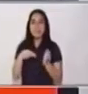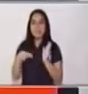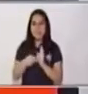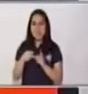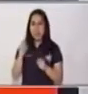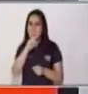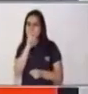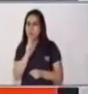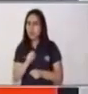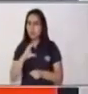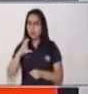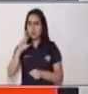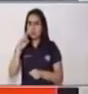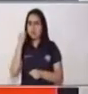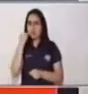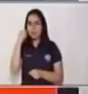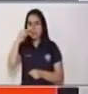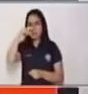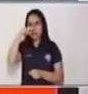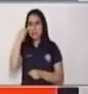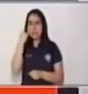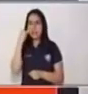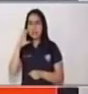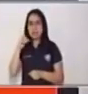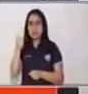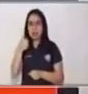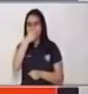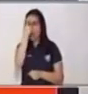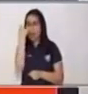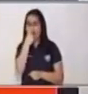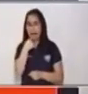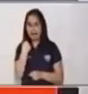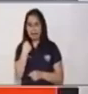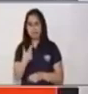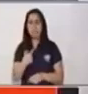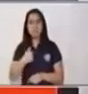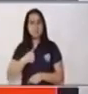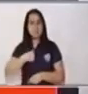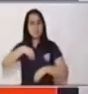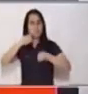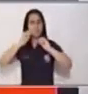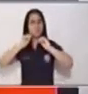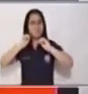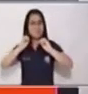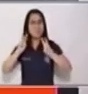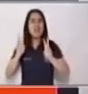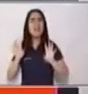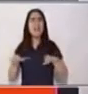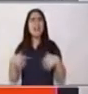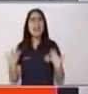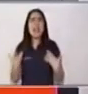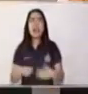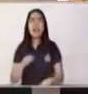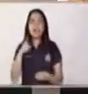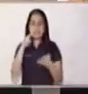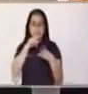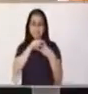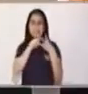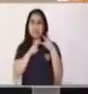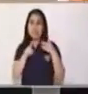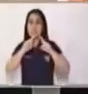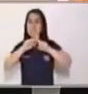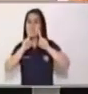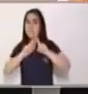a clasificar 3 tipos de preguntas para que tú puedas formular preguntas. Tú te preguntarás, pero ¿para qué